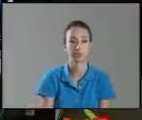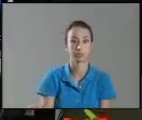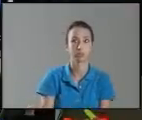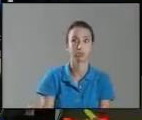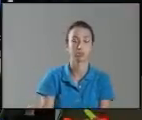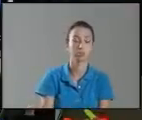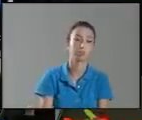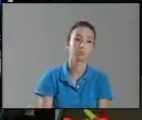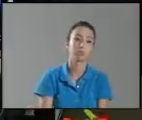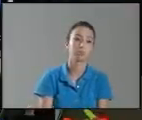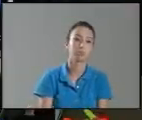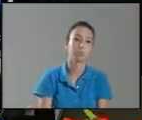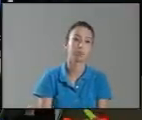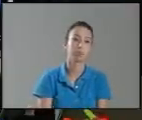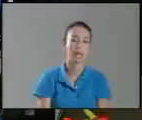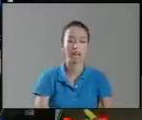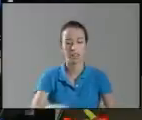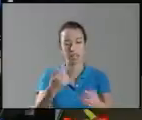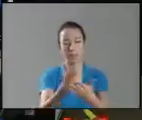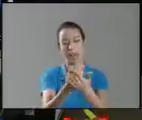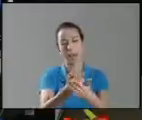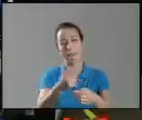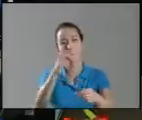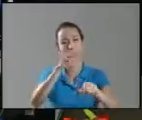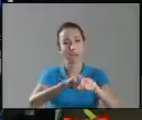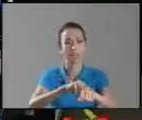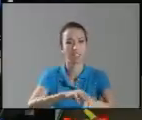Y le dijeron, nosotros se la compramos.